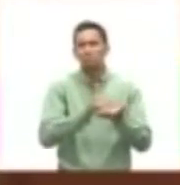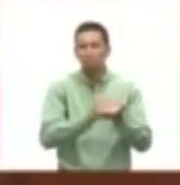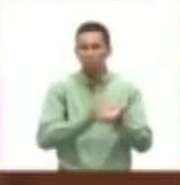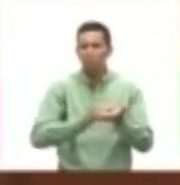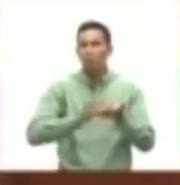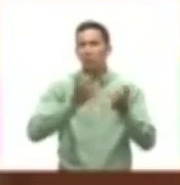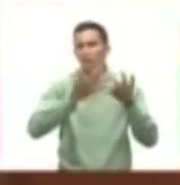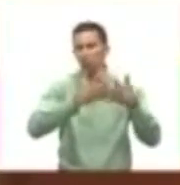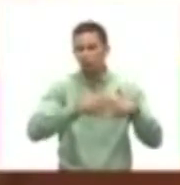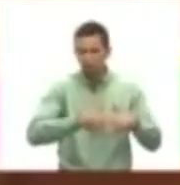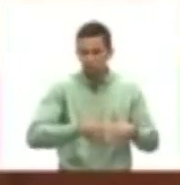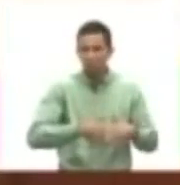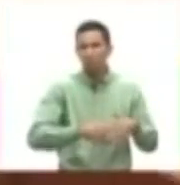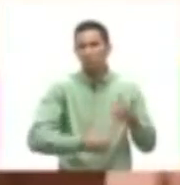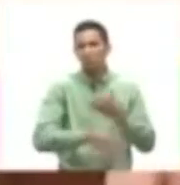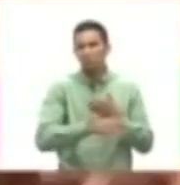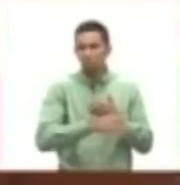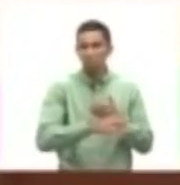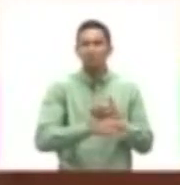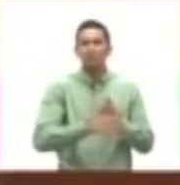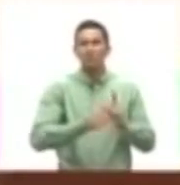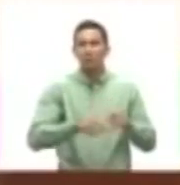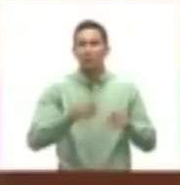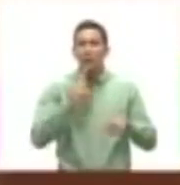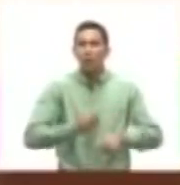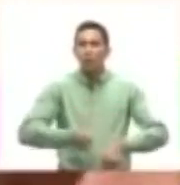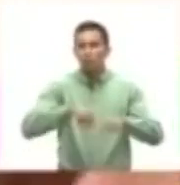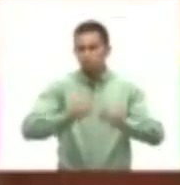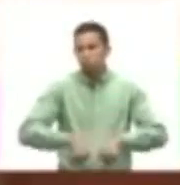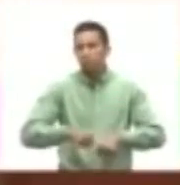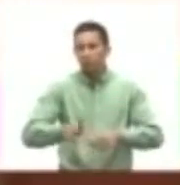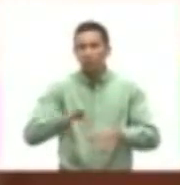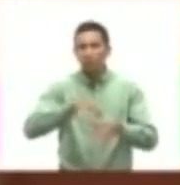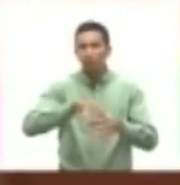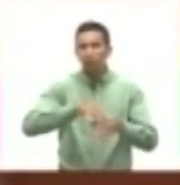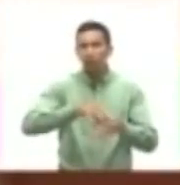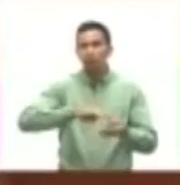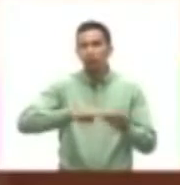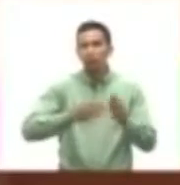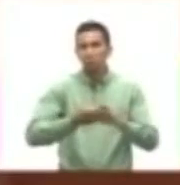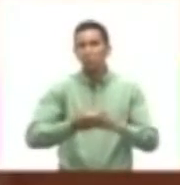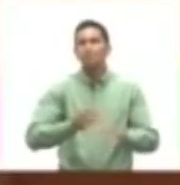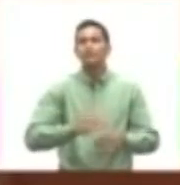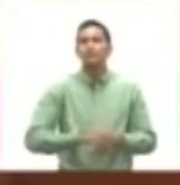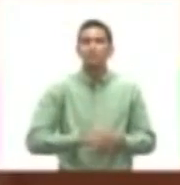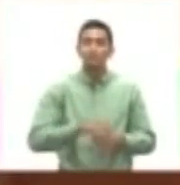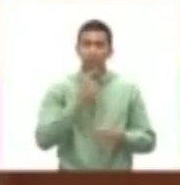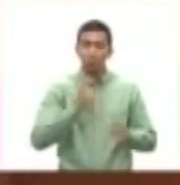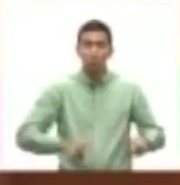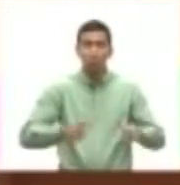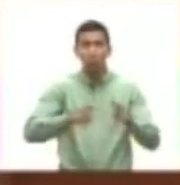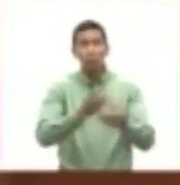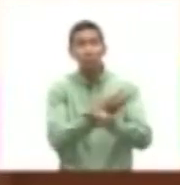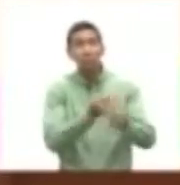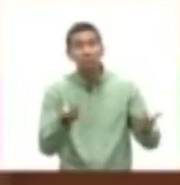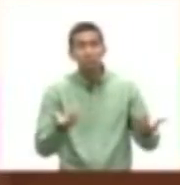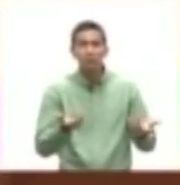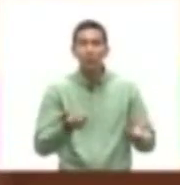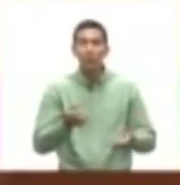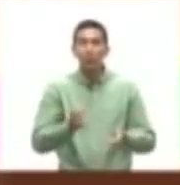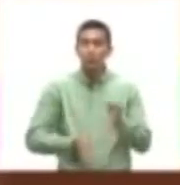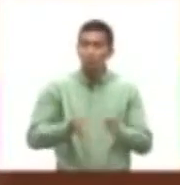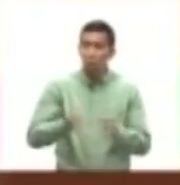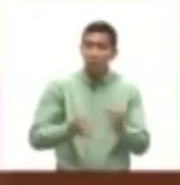como está funcionando actualmente, como van a aprobar lo del plebiscito. Si se hubiera acabado el Congreso, imagínese, ¿se acabó el Poder Judicial? Pues